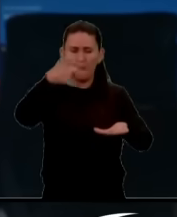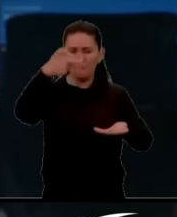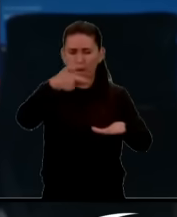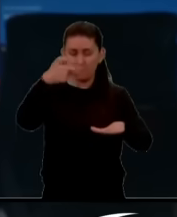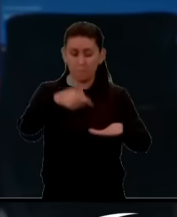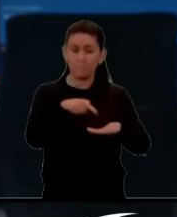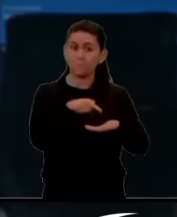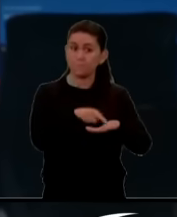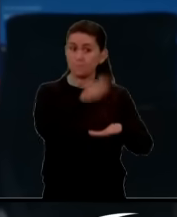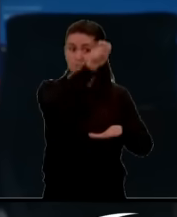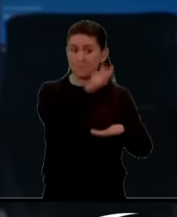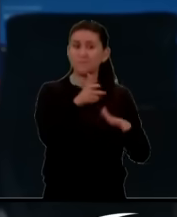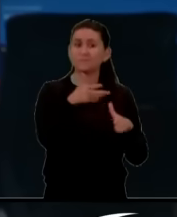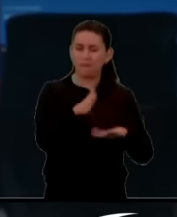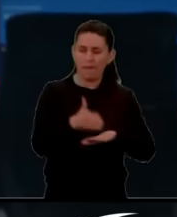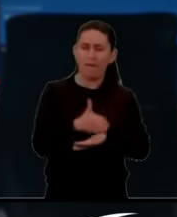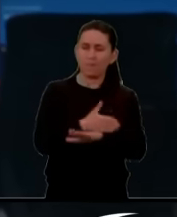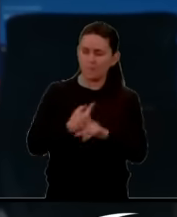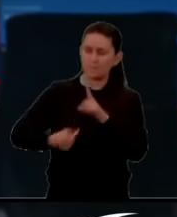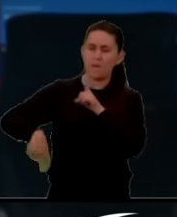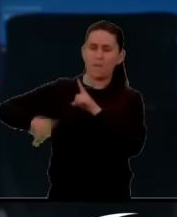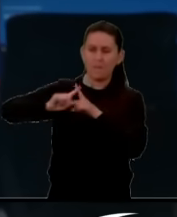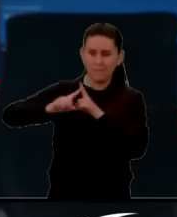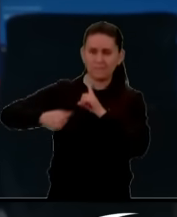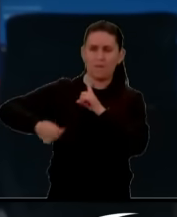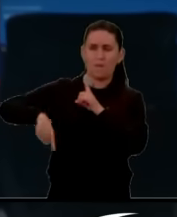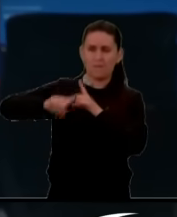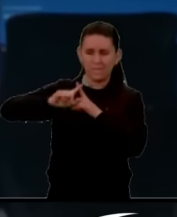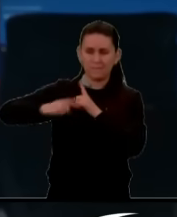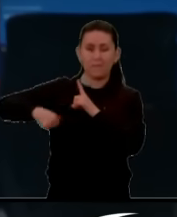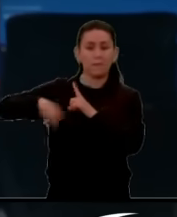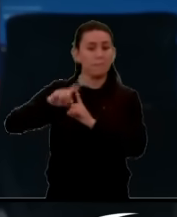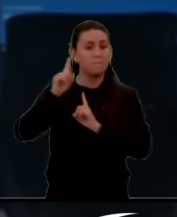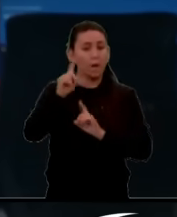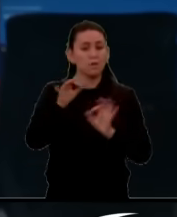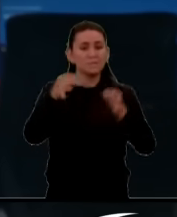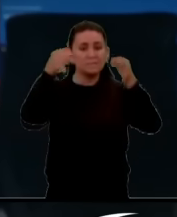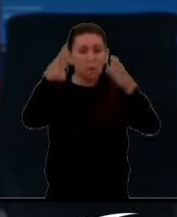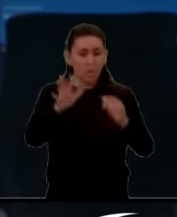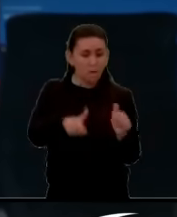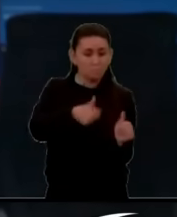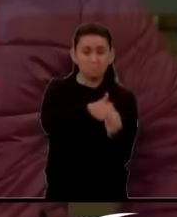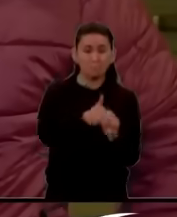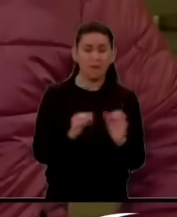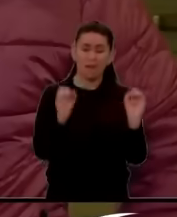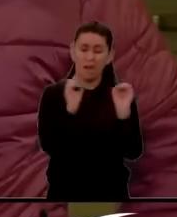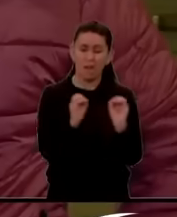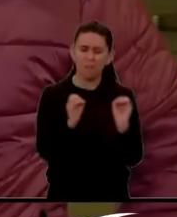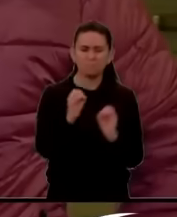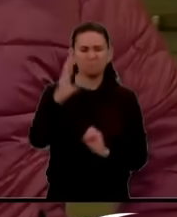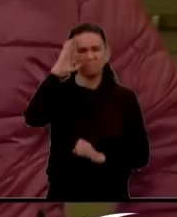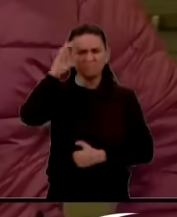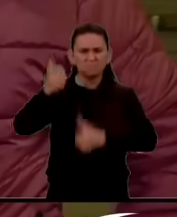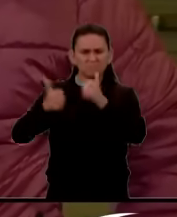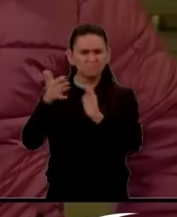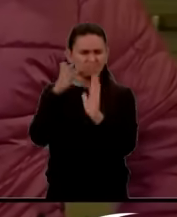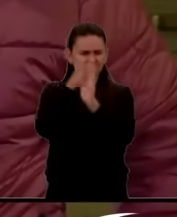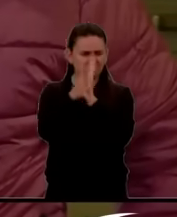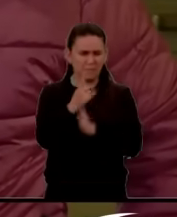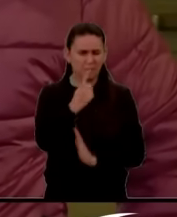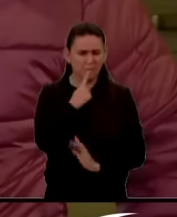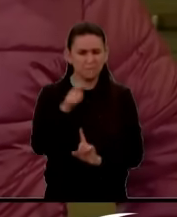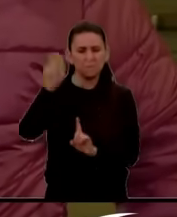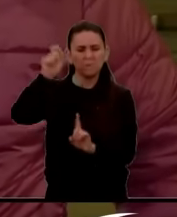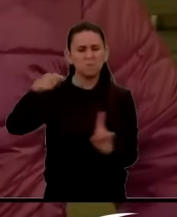recibido recientes amenazas contra su vida y no contaba con esquema de seguridad. Juan Carlos Pardo, ¿qué dicen las autoridades? ¿Ya hay pistas del